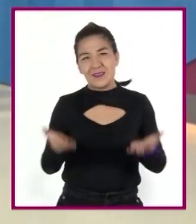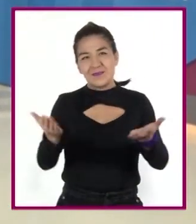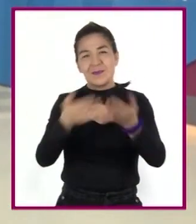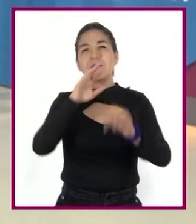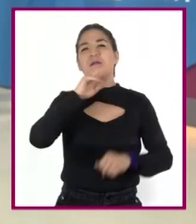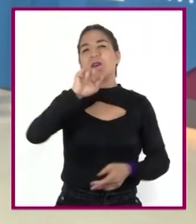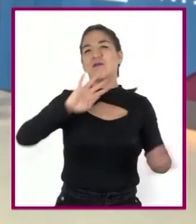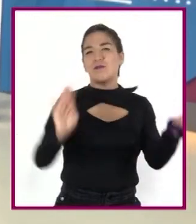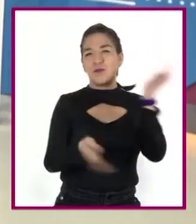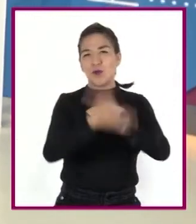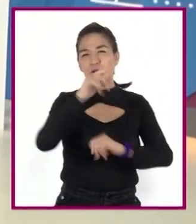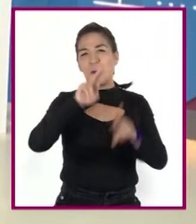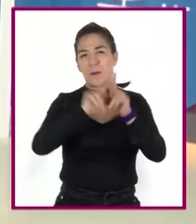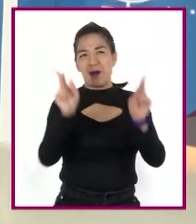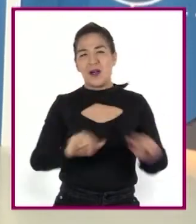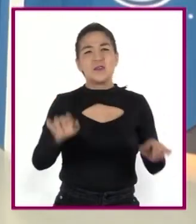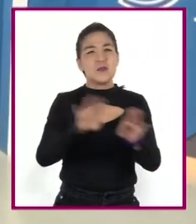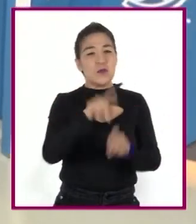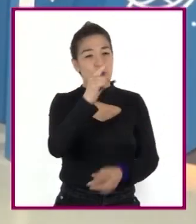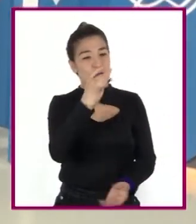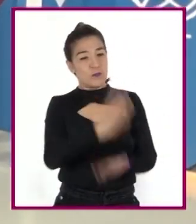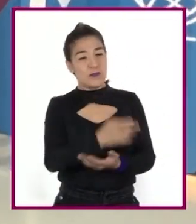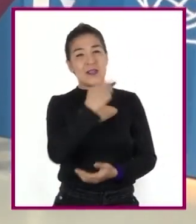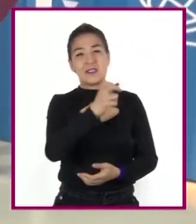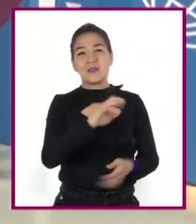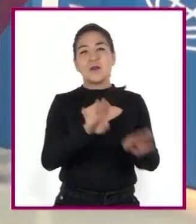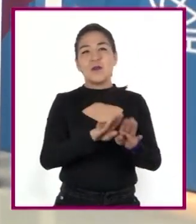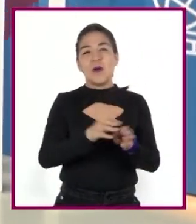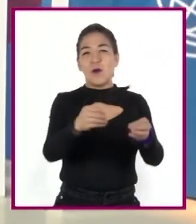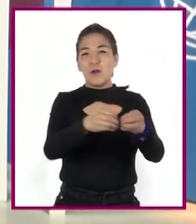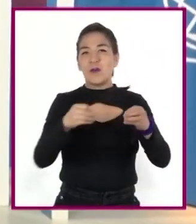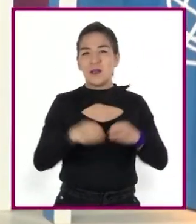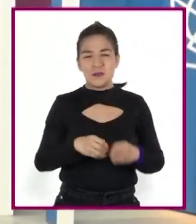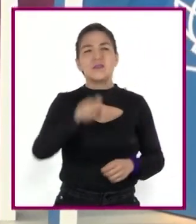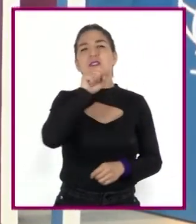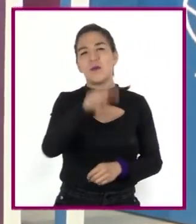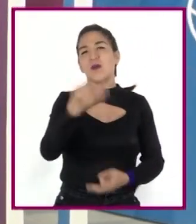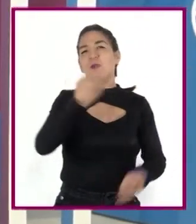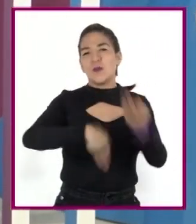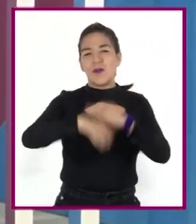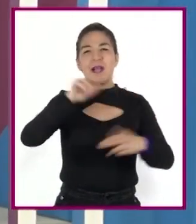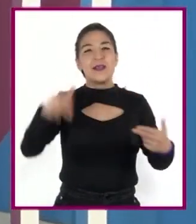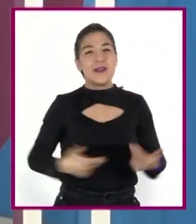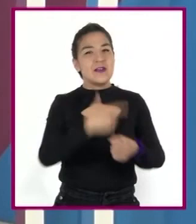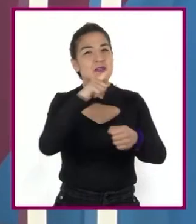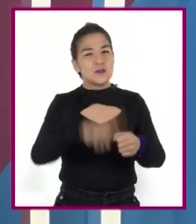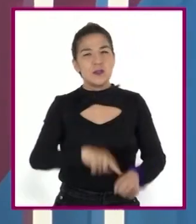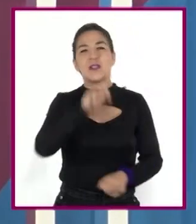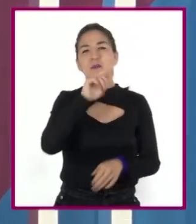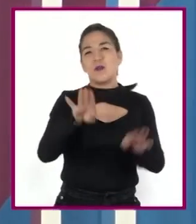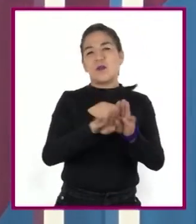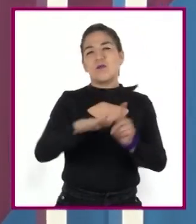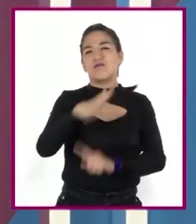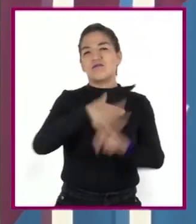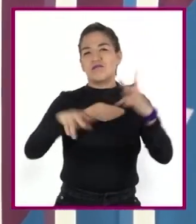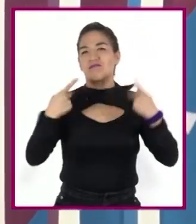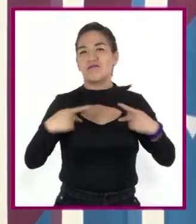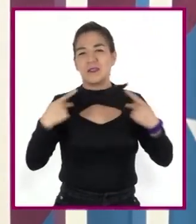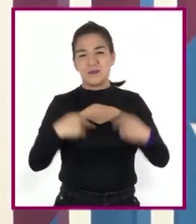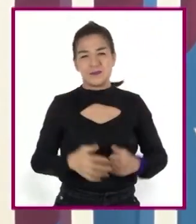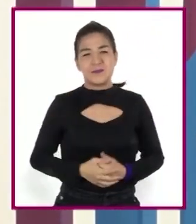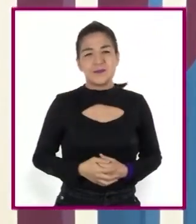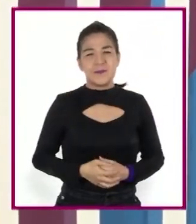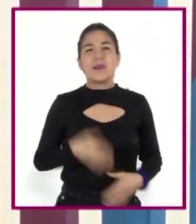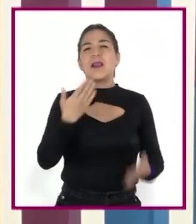de paz no deberían ser exclusivas de una organización, sino de todas las naciones y su sociedad.